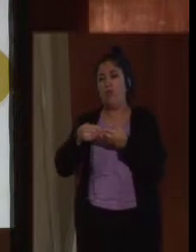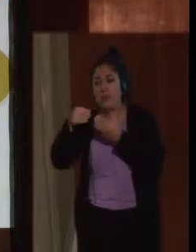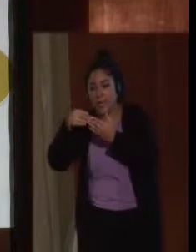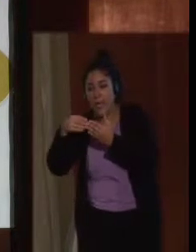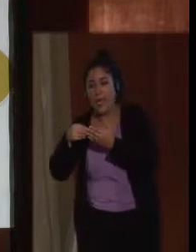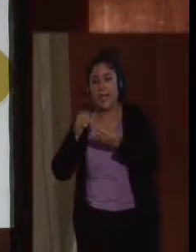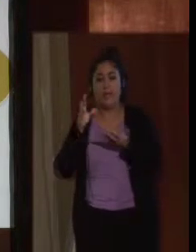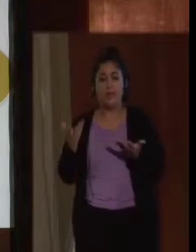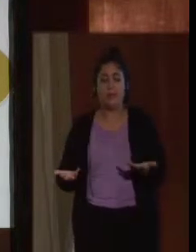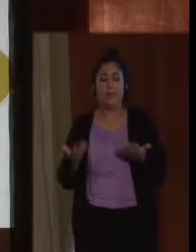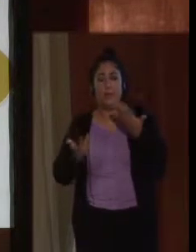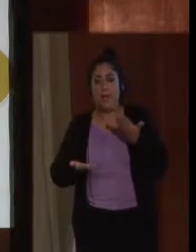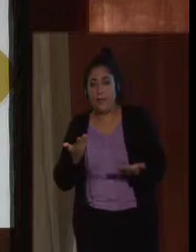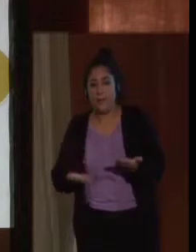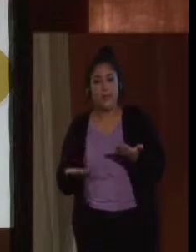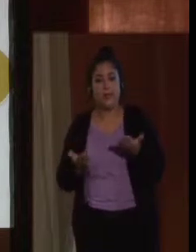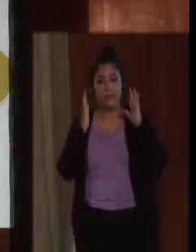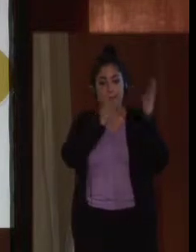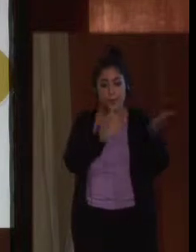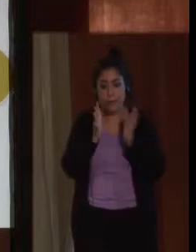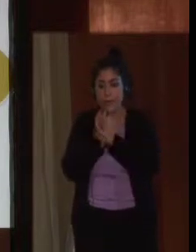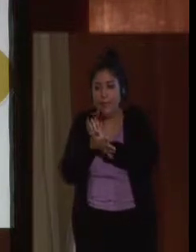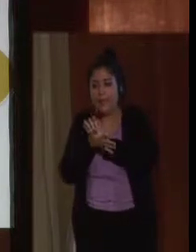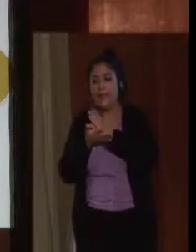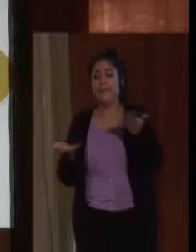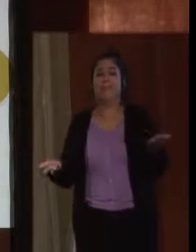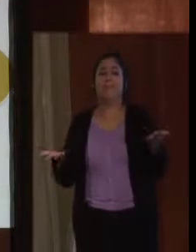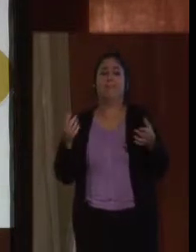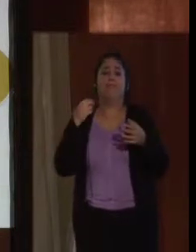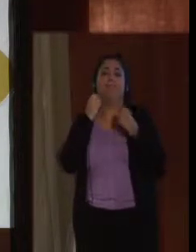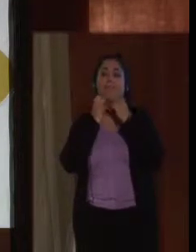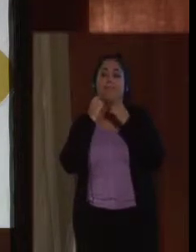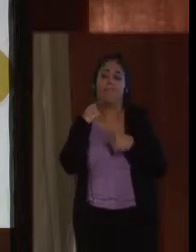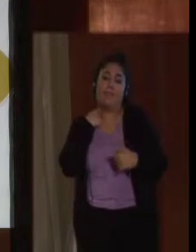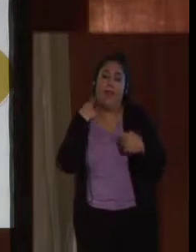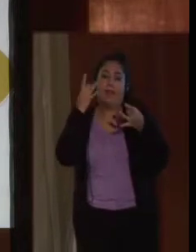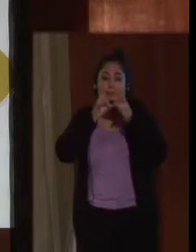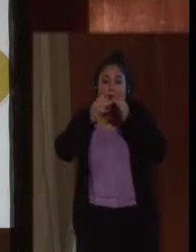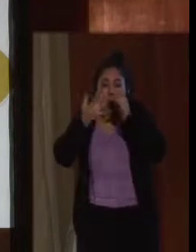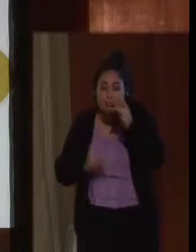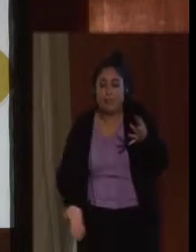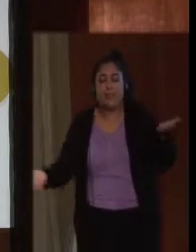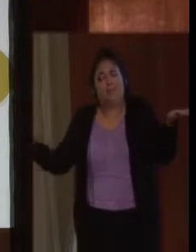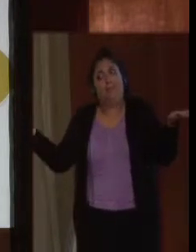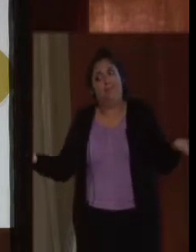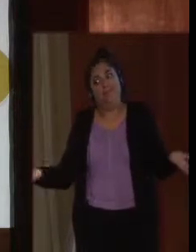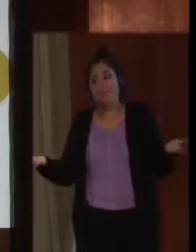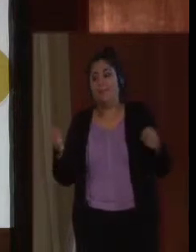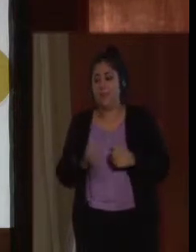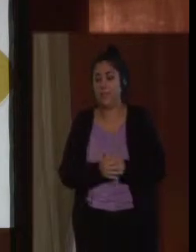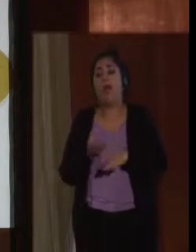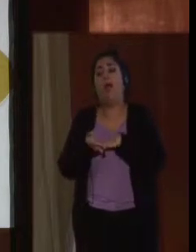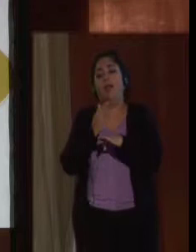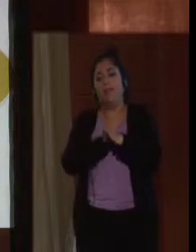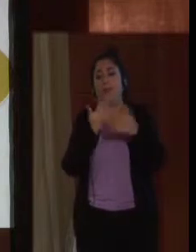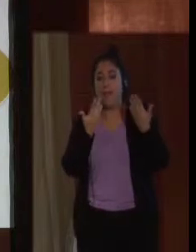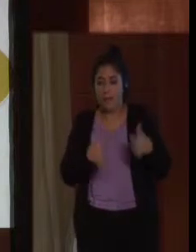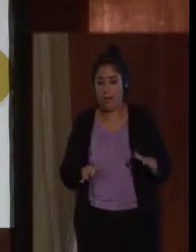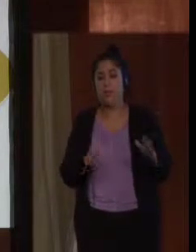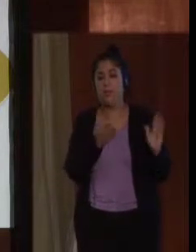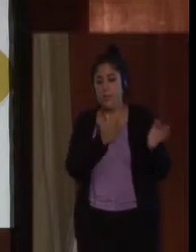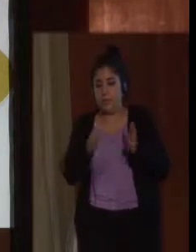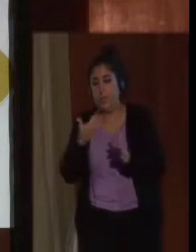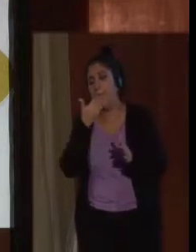esperada. Eso fue referido al tema de los costos evitados y el enfoque del beneficio-costo, ¿no? Y que puedan generarse